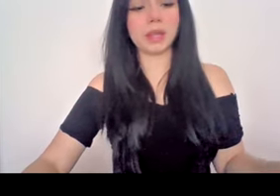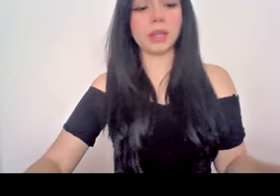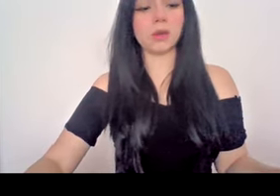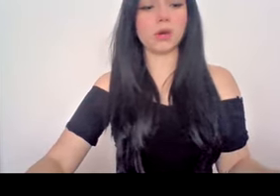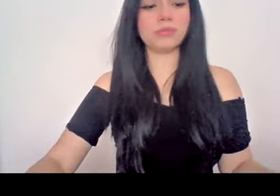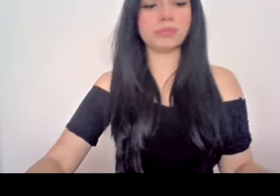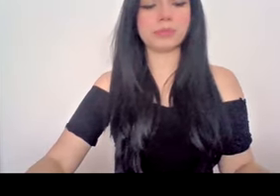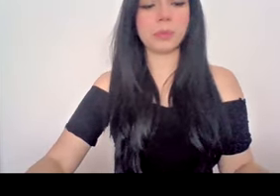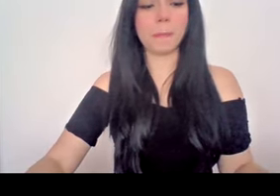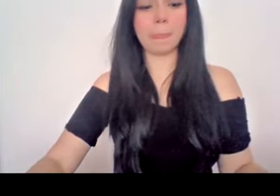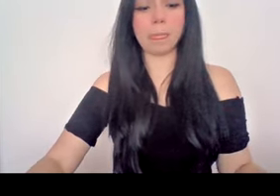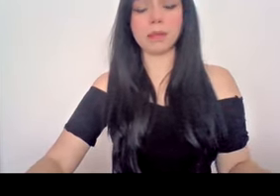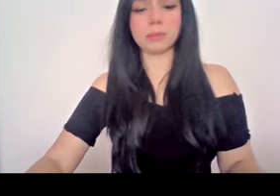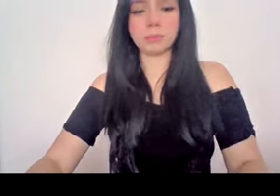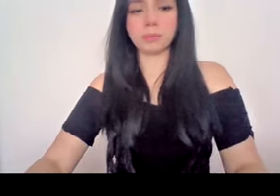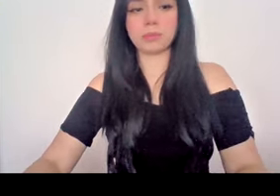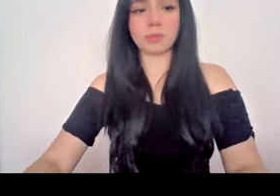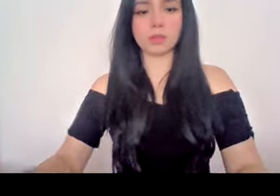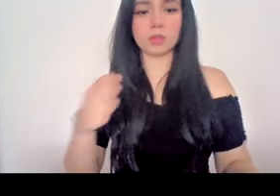Ahora vamos a ir con